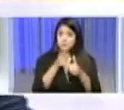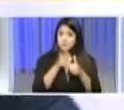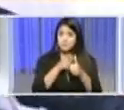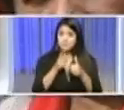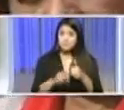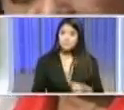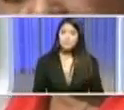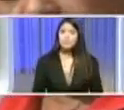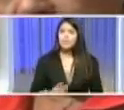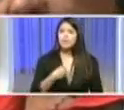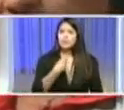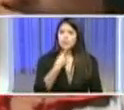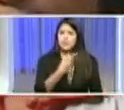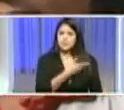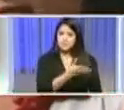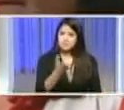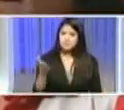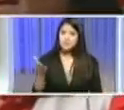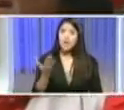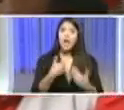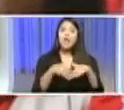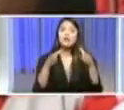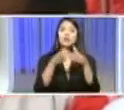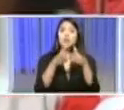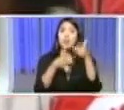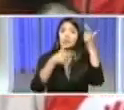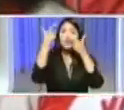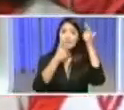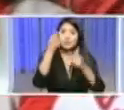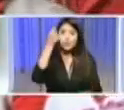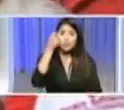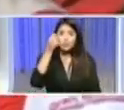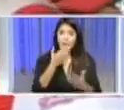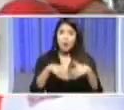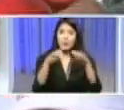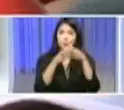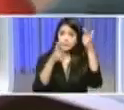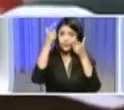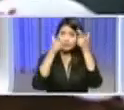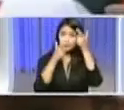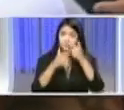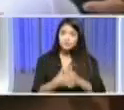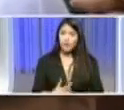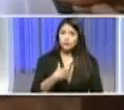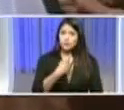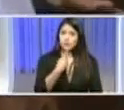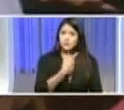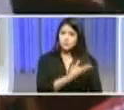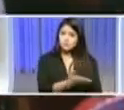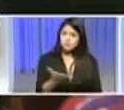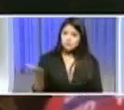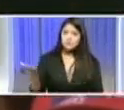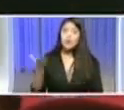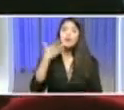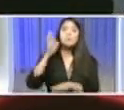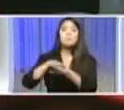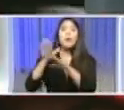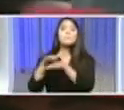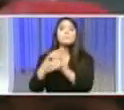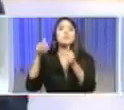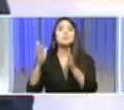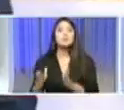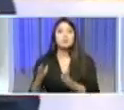le he dicho al Bloque de la Patria, le he dicho al ministro